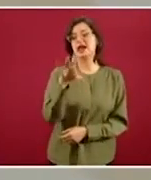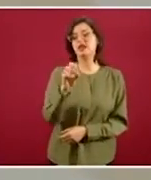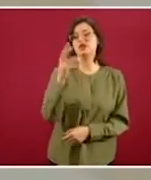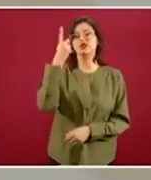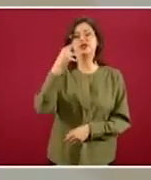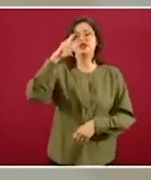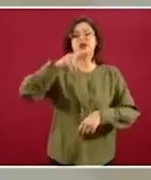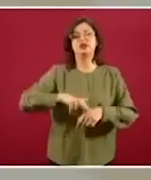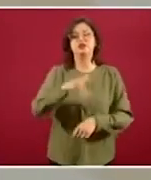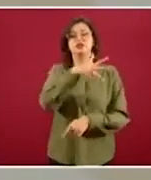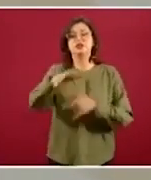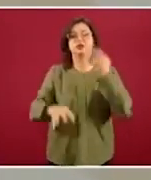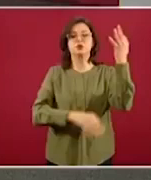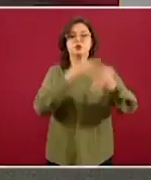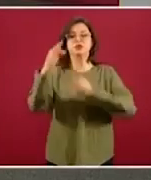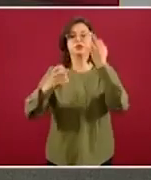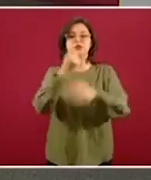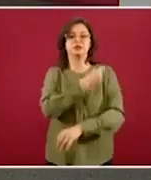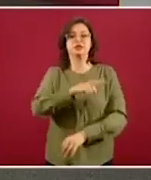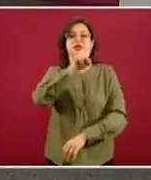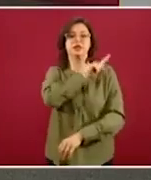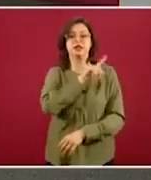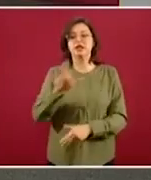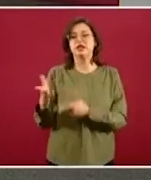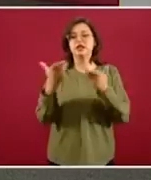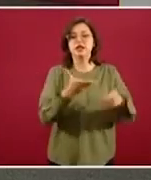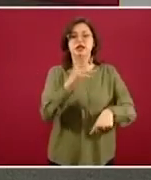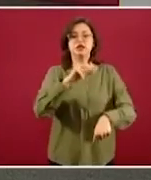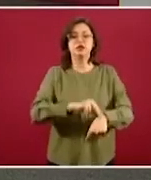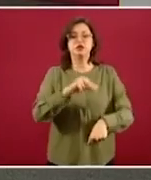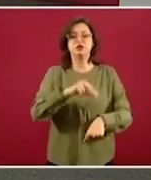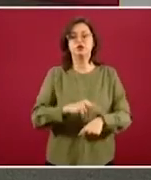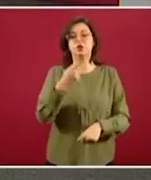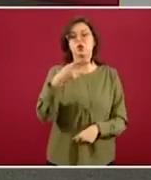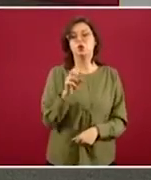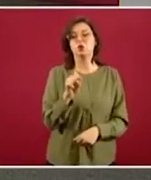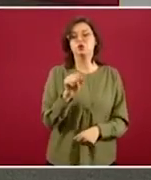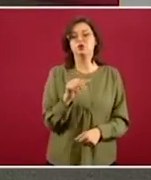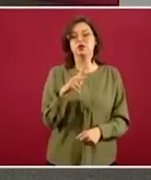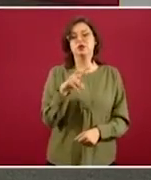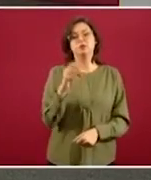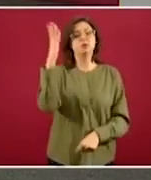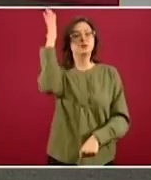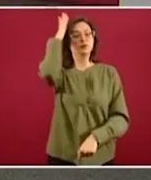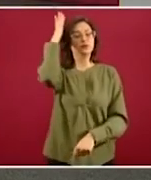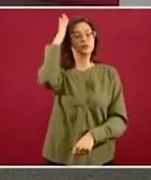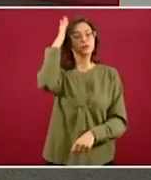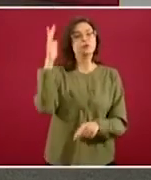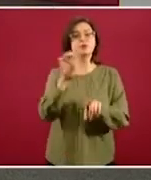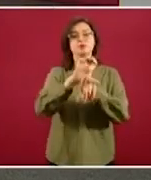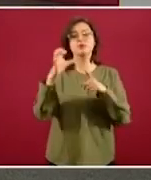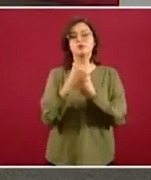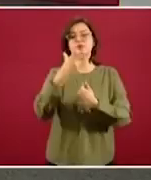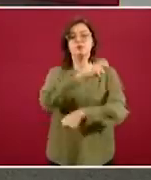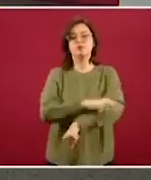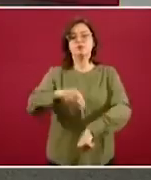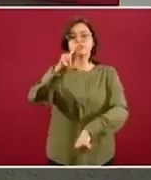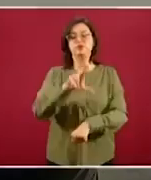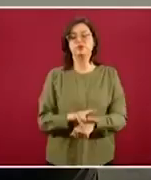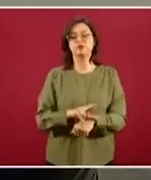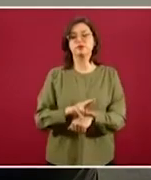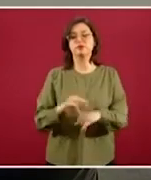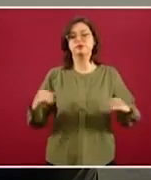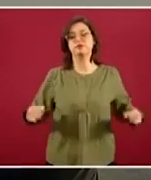general de Promoción de la Salud, y el doctor Gustavo Reyes Terán, titular de la Comisión Coordinadora de Institutos Nacionales